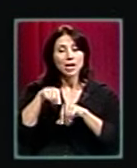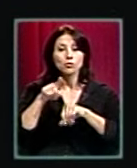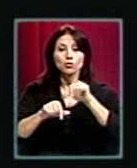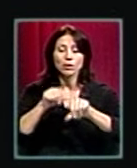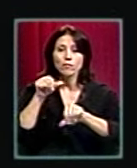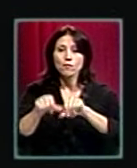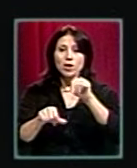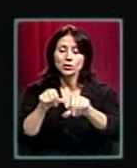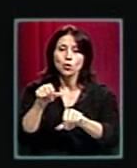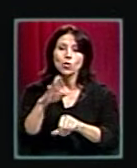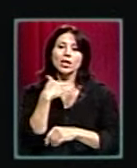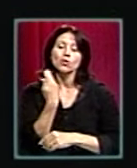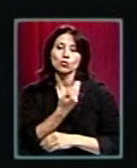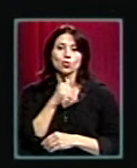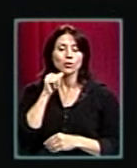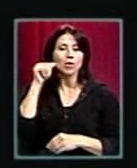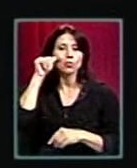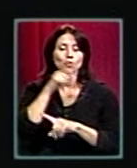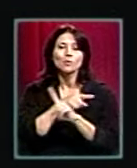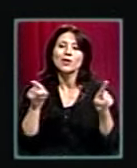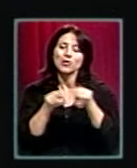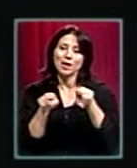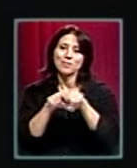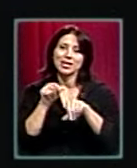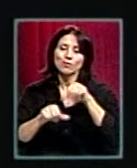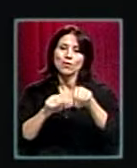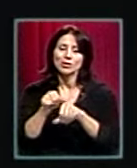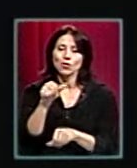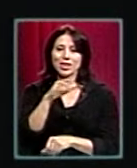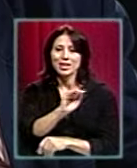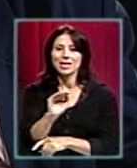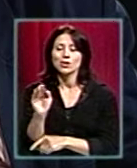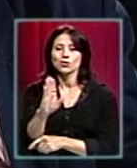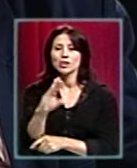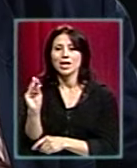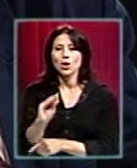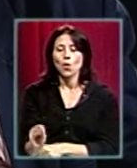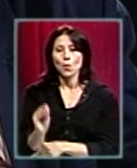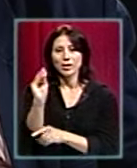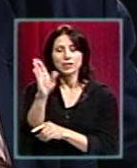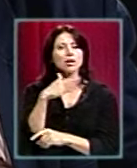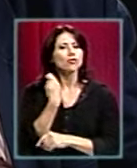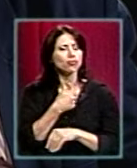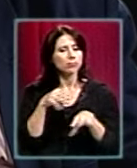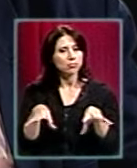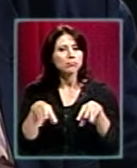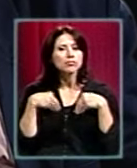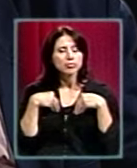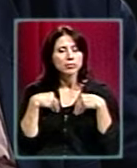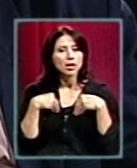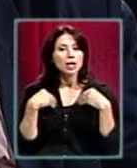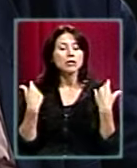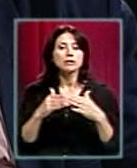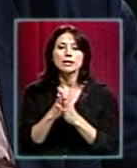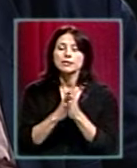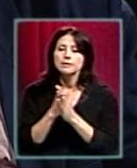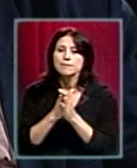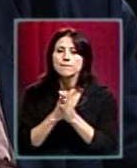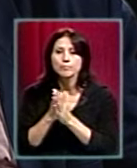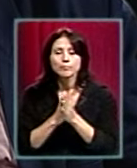obviamente de nosotros los adultos, pero también de los jóvenes y los niños, y lo aceptamos y hay un gran